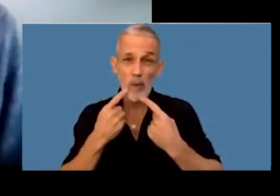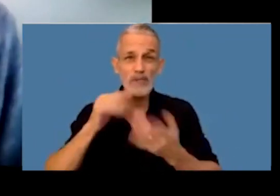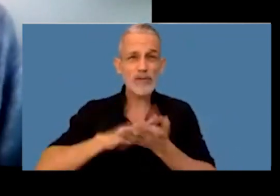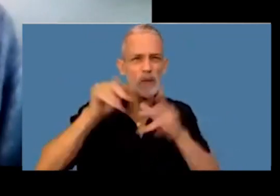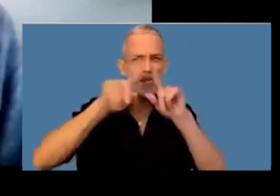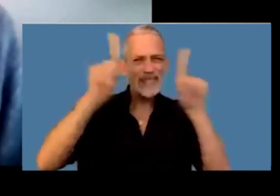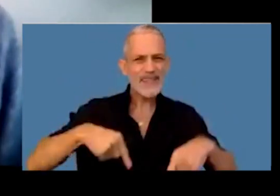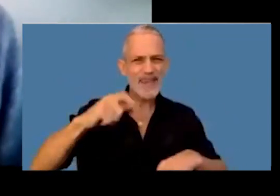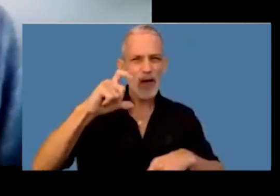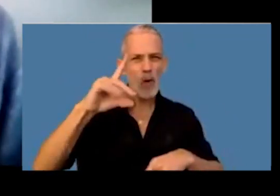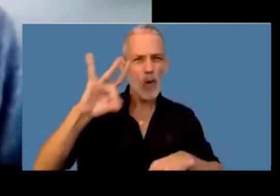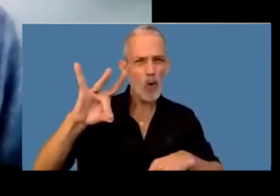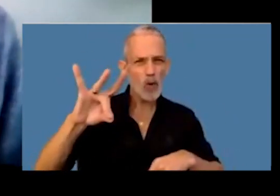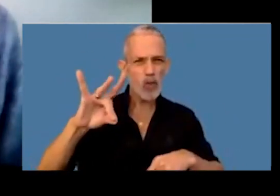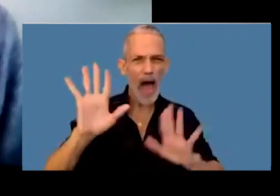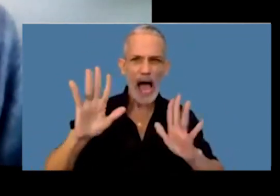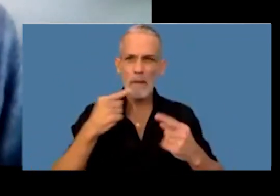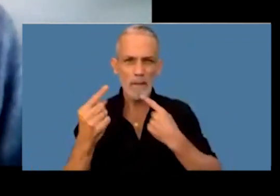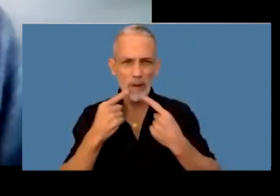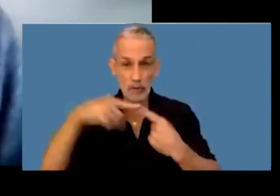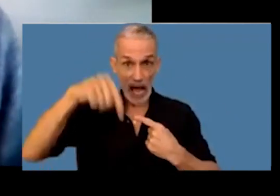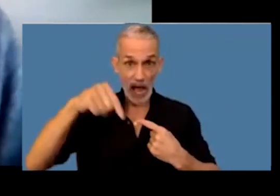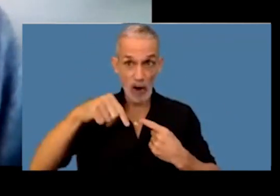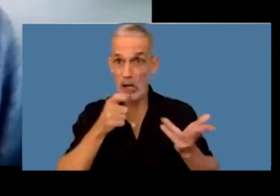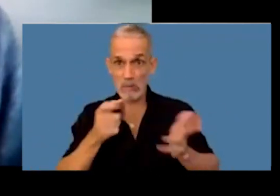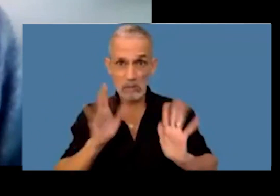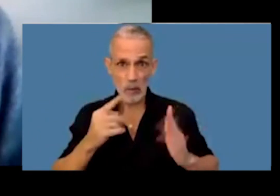de discapacidad que quieran que les vaya mencionando.